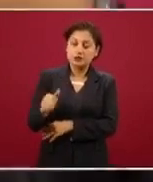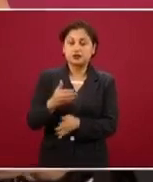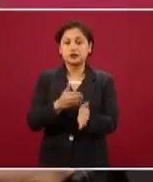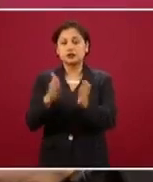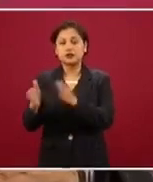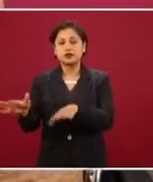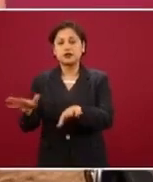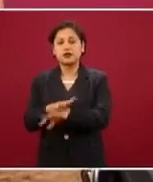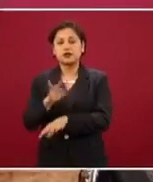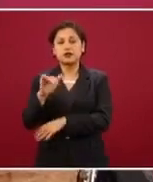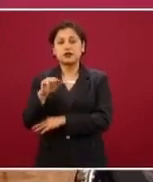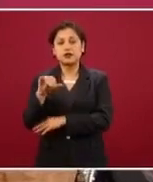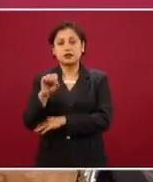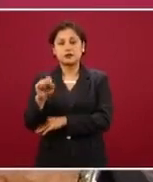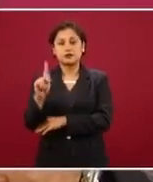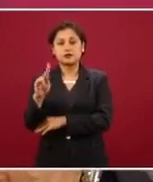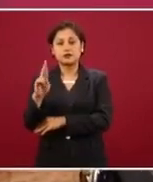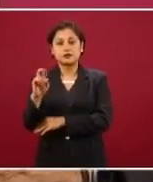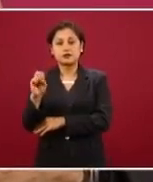es IMSS Bienestar.